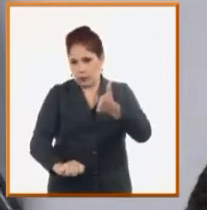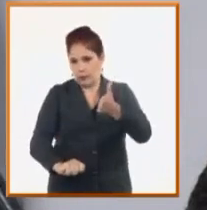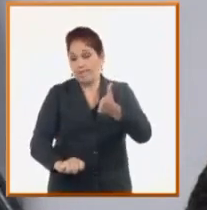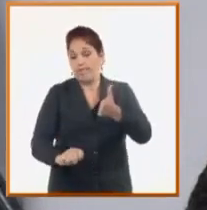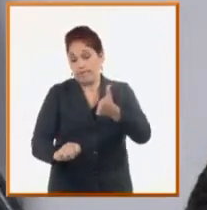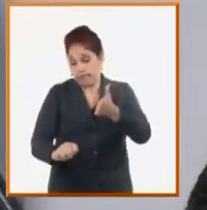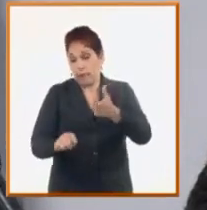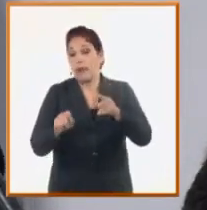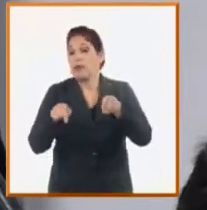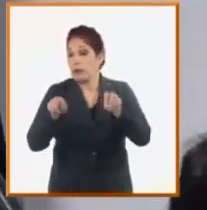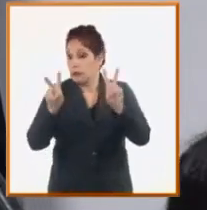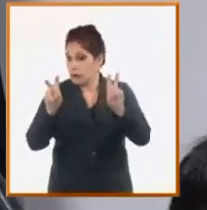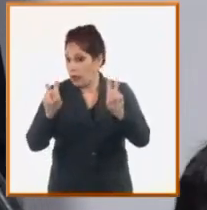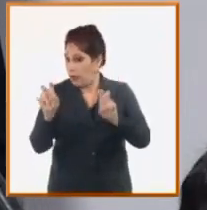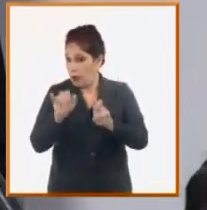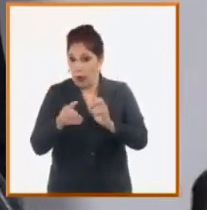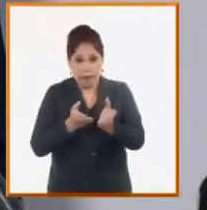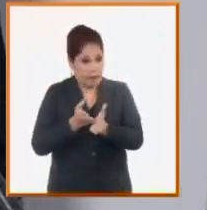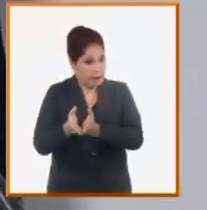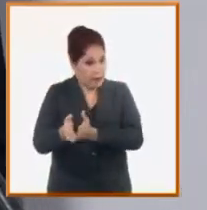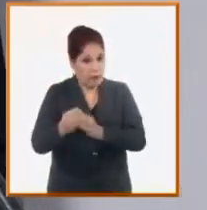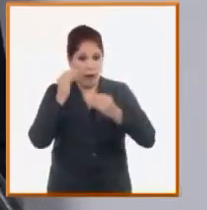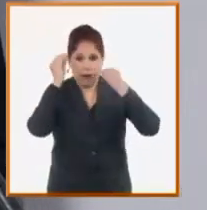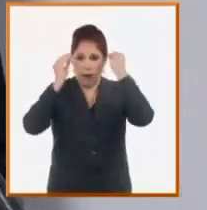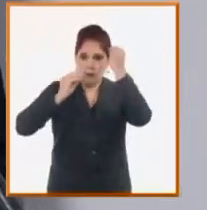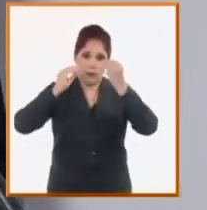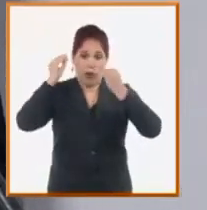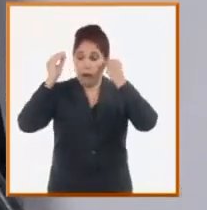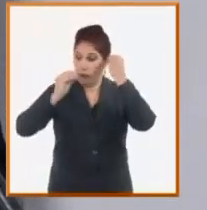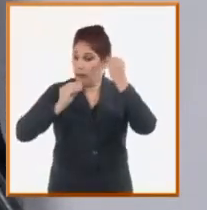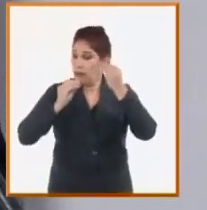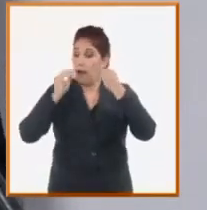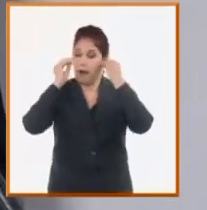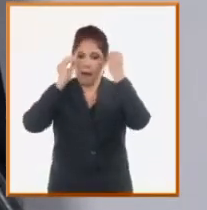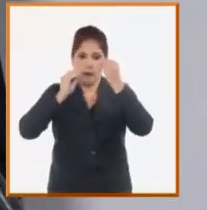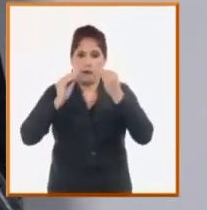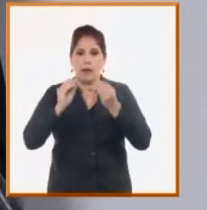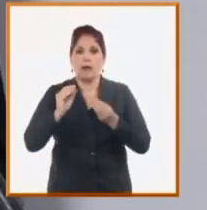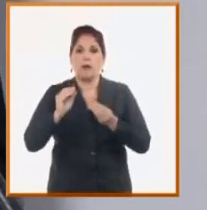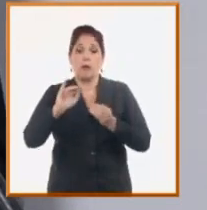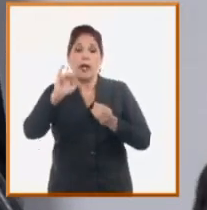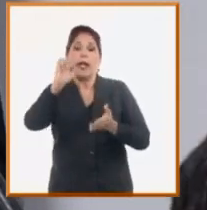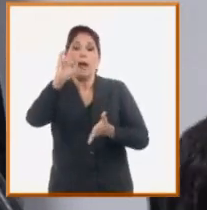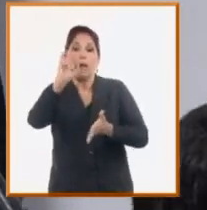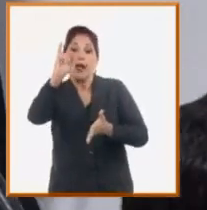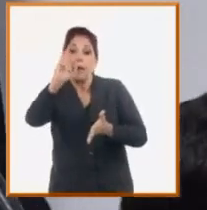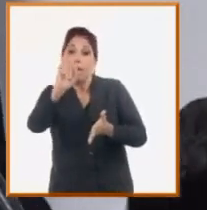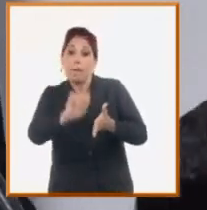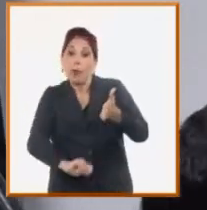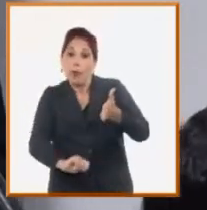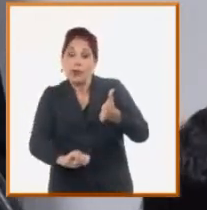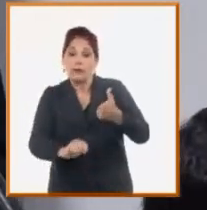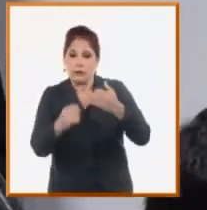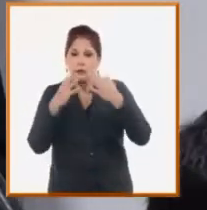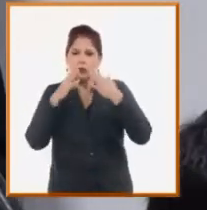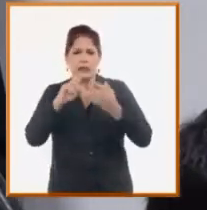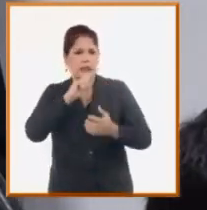un asunto también de permanente ocupación y control. O sea, sabemos lo que significa